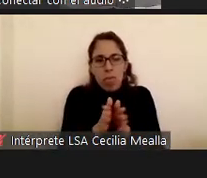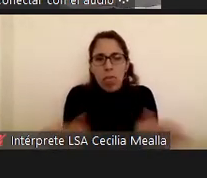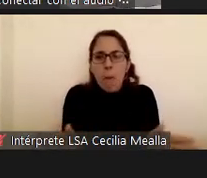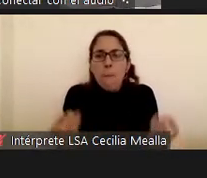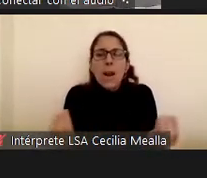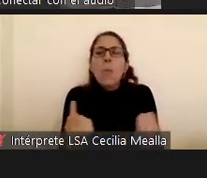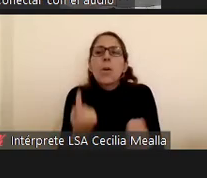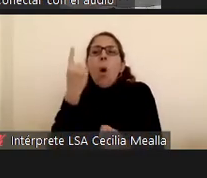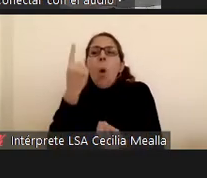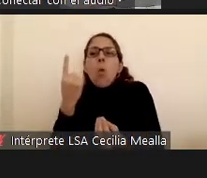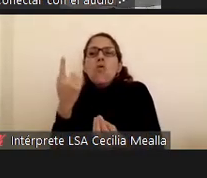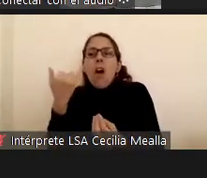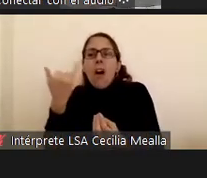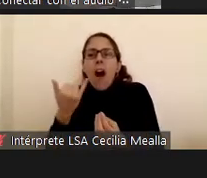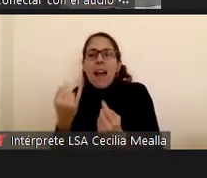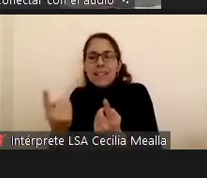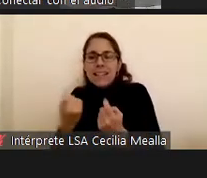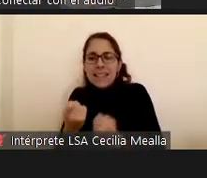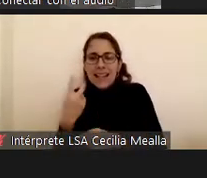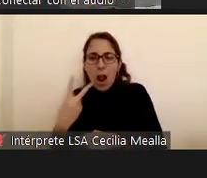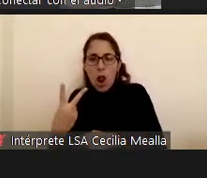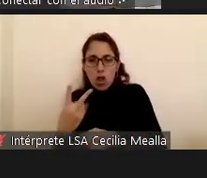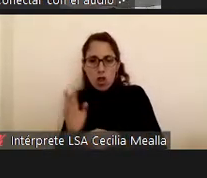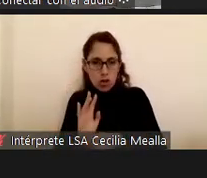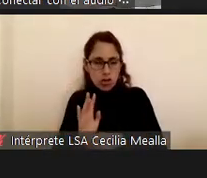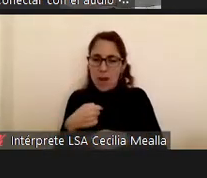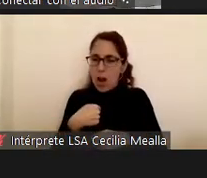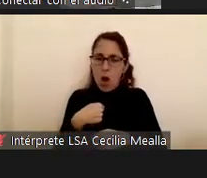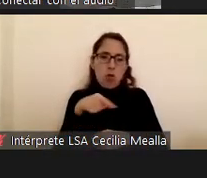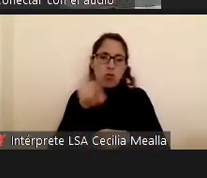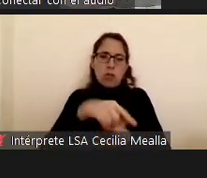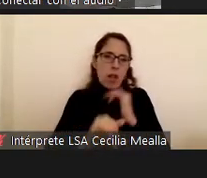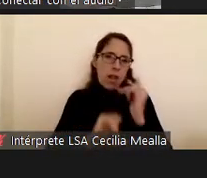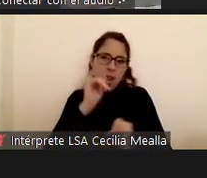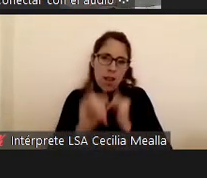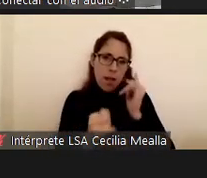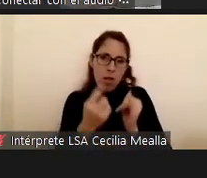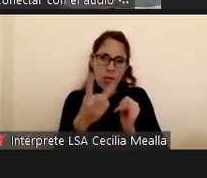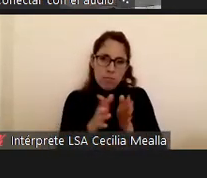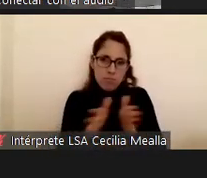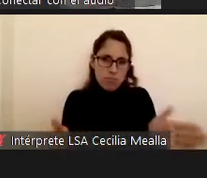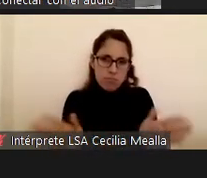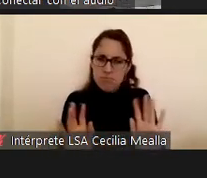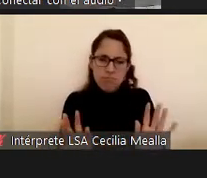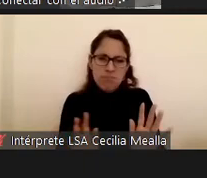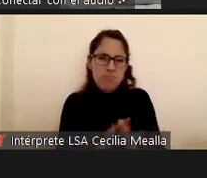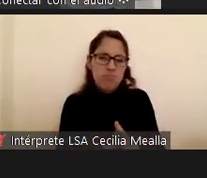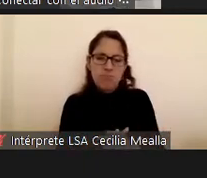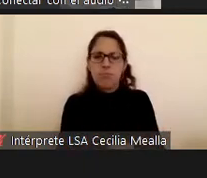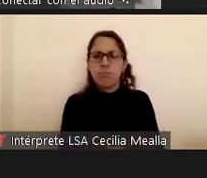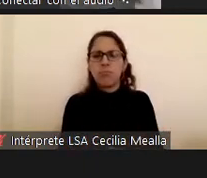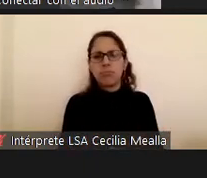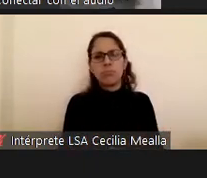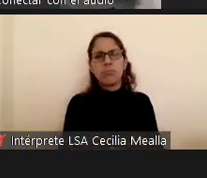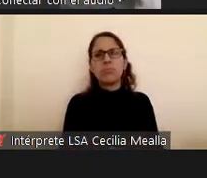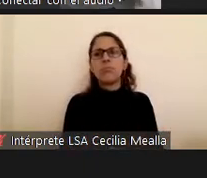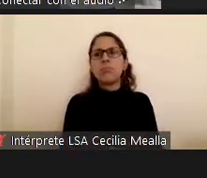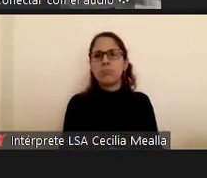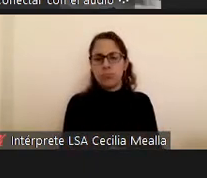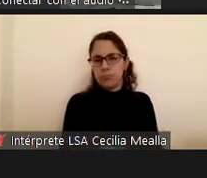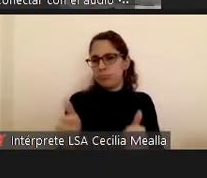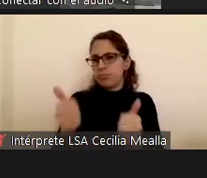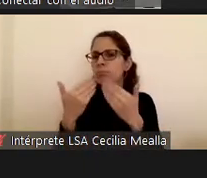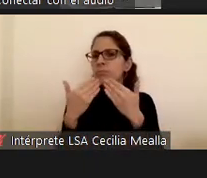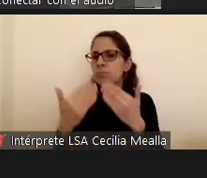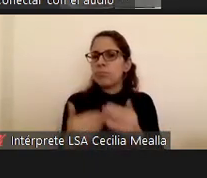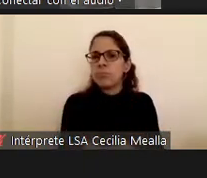mordientes, químico y físico. O sea que no hay que Pero especificarlo, digamos. no es necesario. Gracias. En